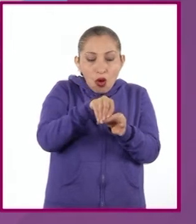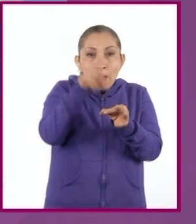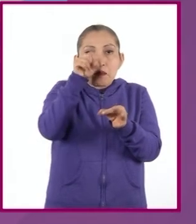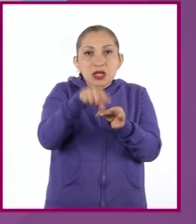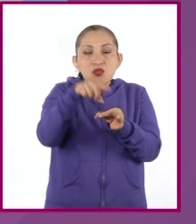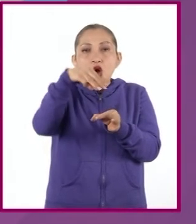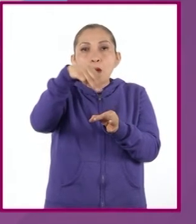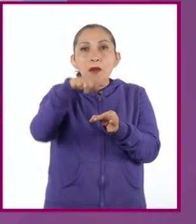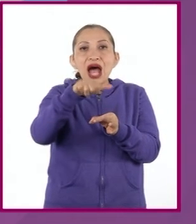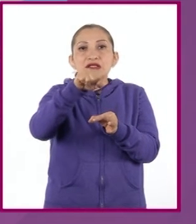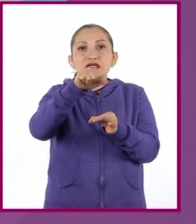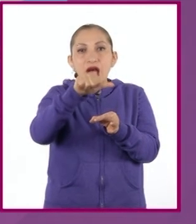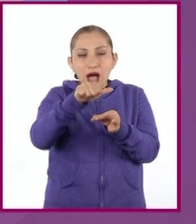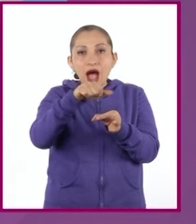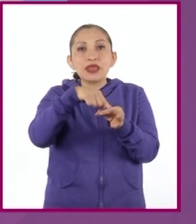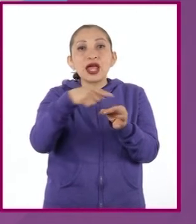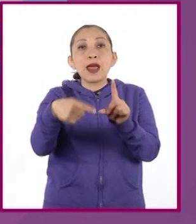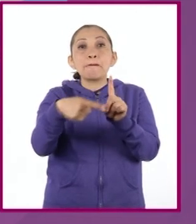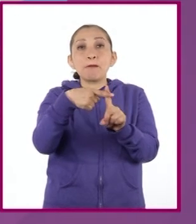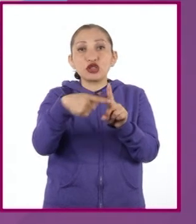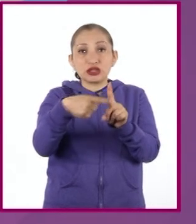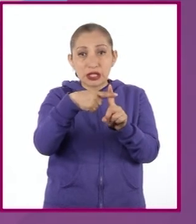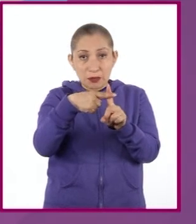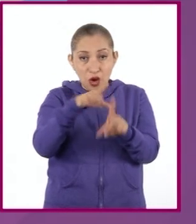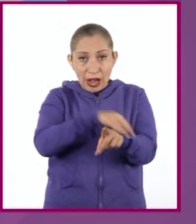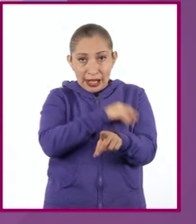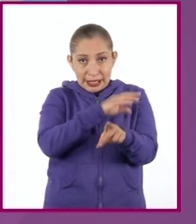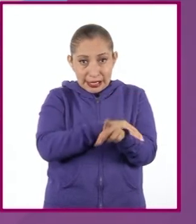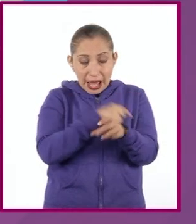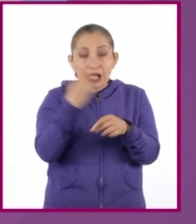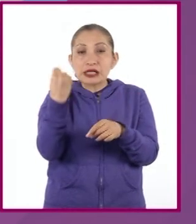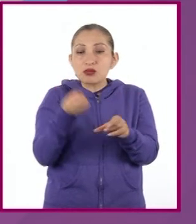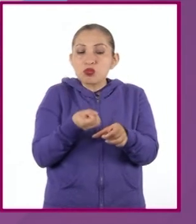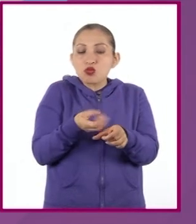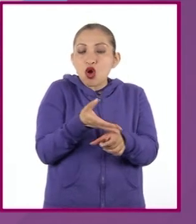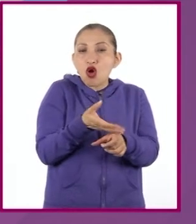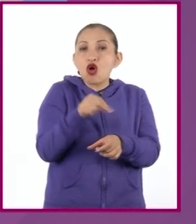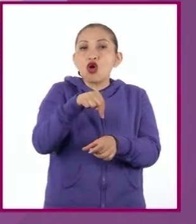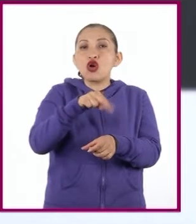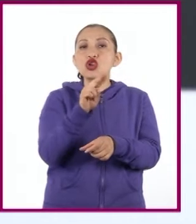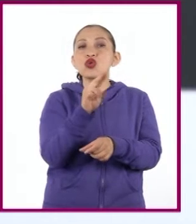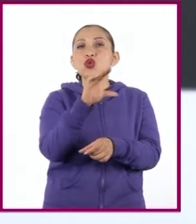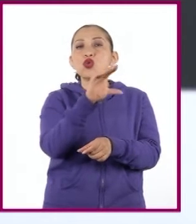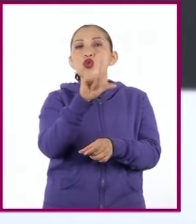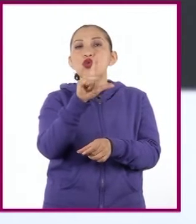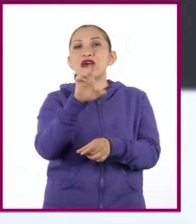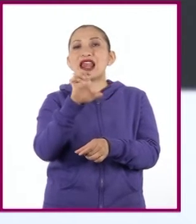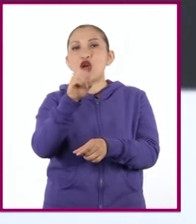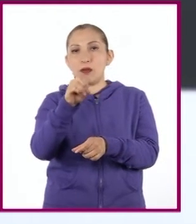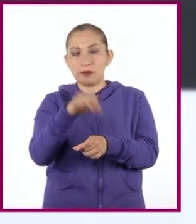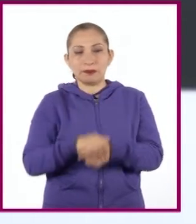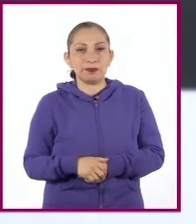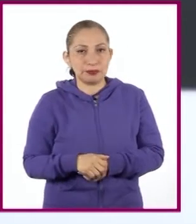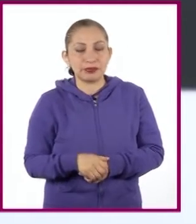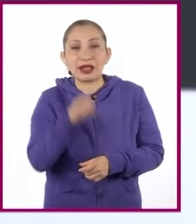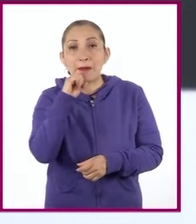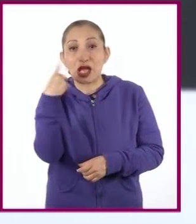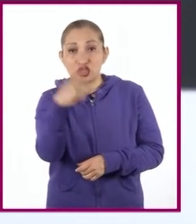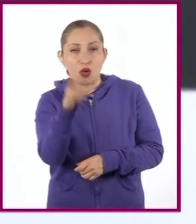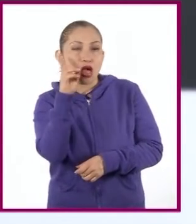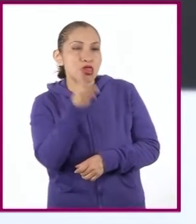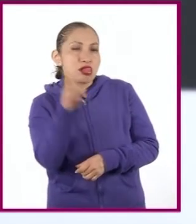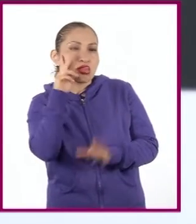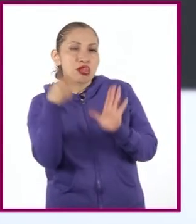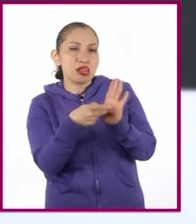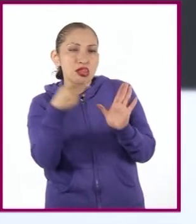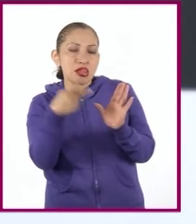su masa. Tiene carga positiva, a este le llamó núcleo. También con sus